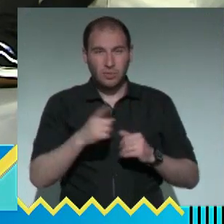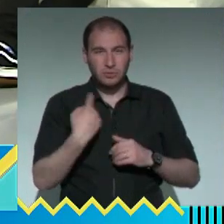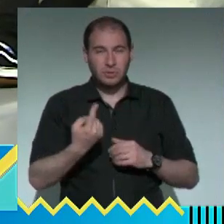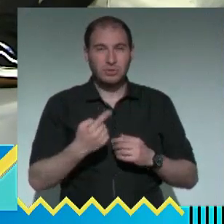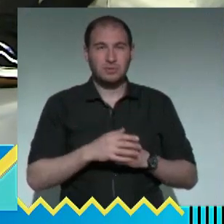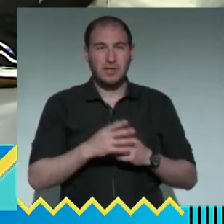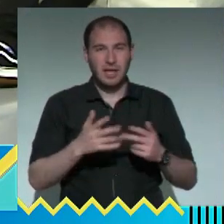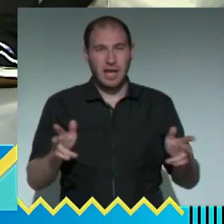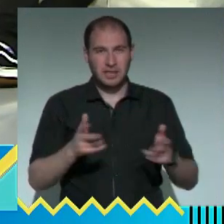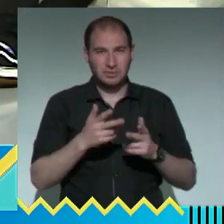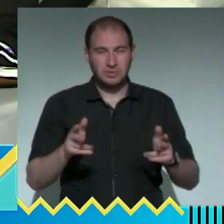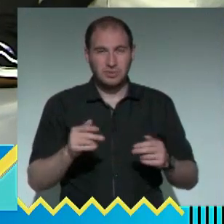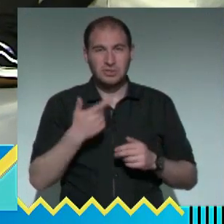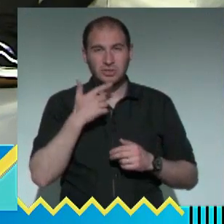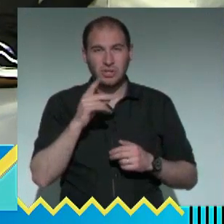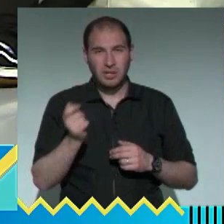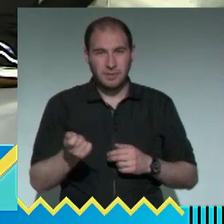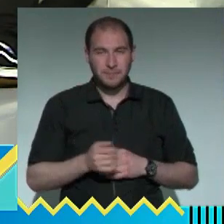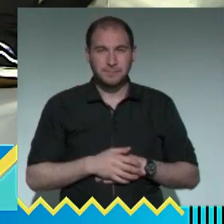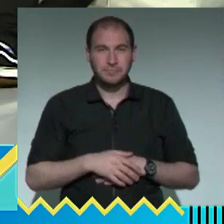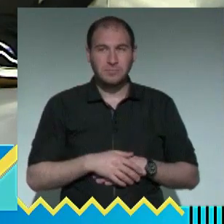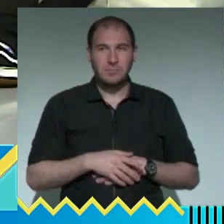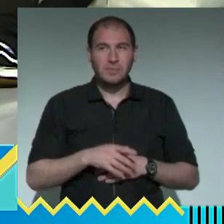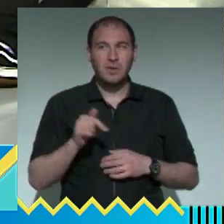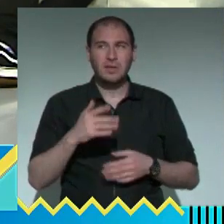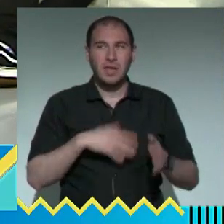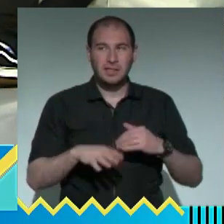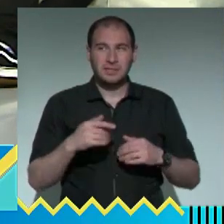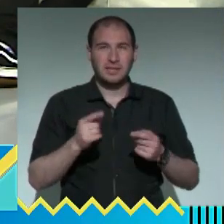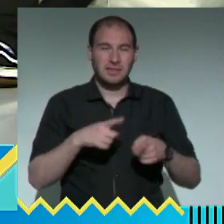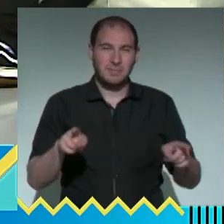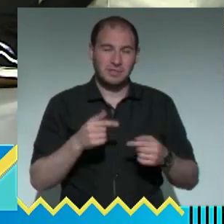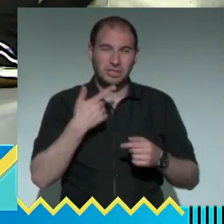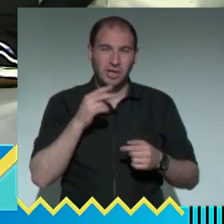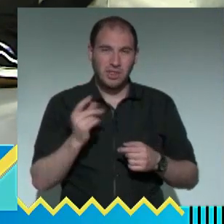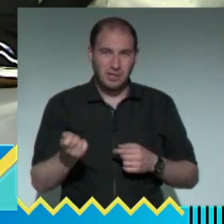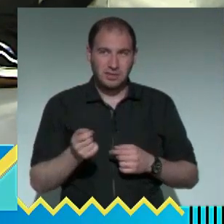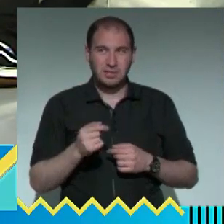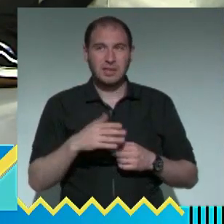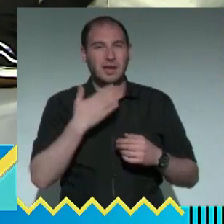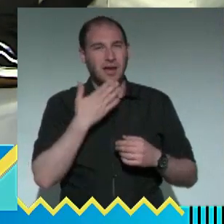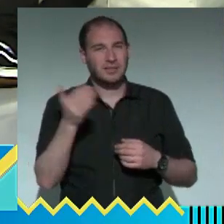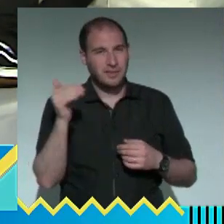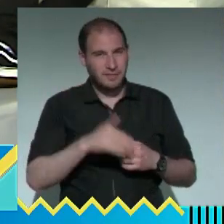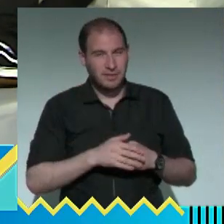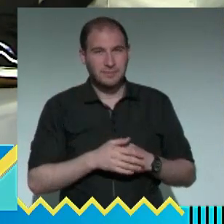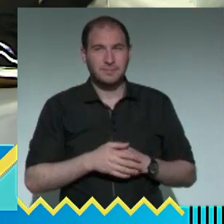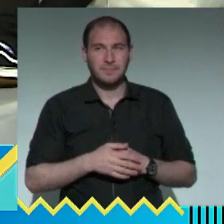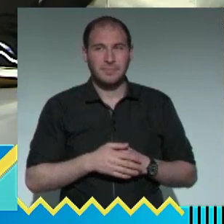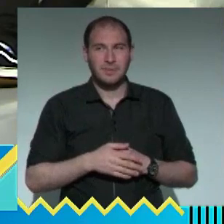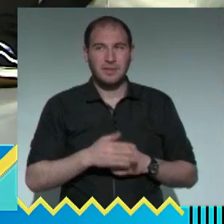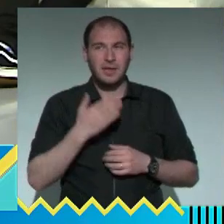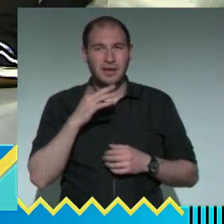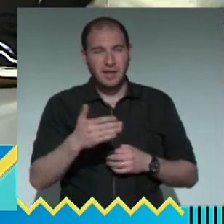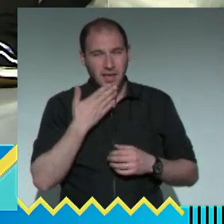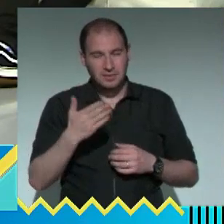nosotros con un tema de Soda, obviamente. ¿Qué vamos a hacer hoy si no hay un tema de Soda? Ringo, muchas gracias por haber estado acá. Pablo,